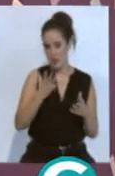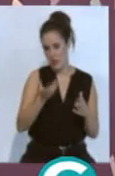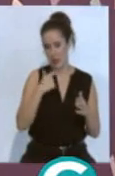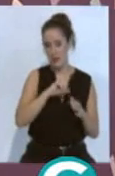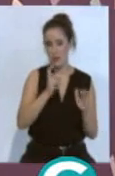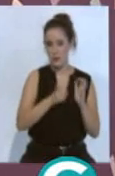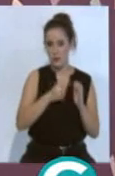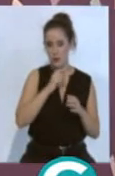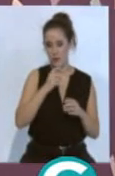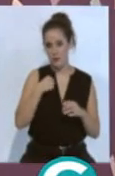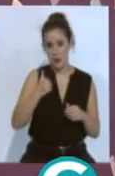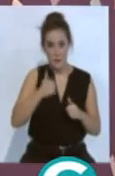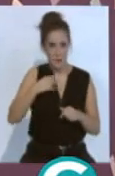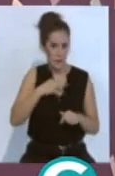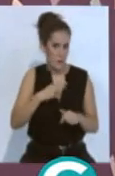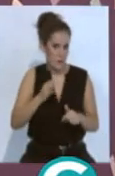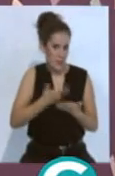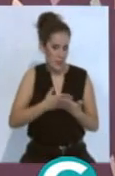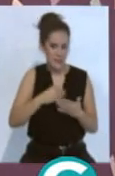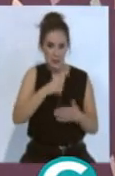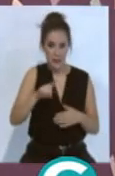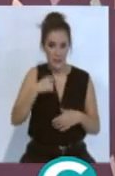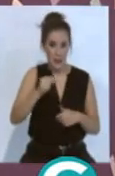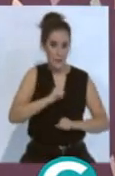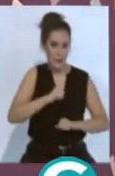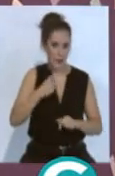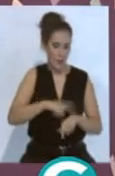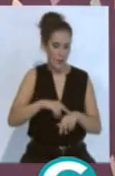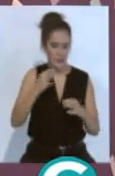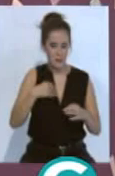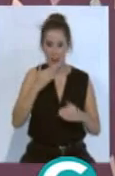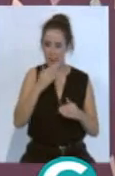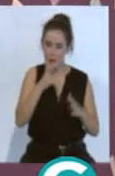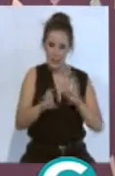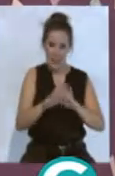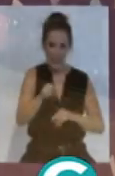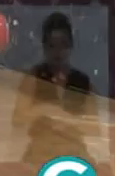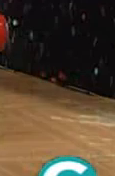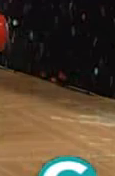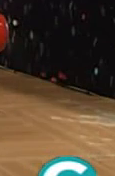y con Manolo Santander. ¿Qué más podemos pedir? La semana que viene les esperamos a la hora de siempre. Gracias por estar ahí.